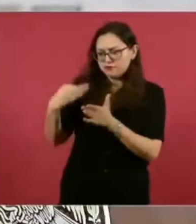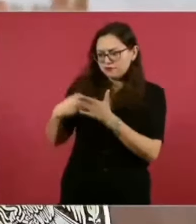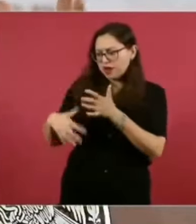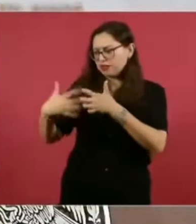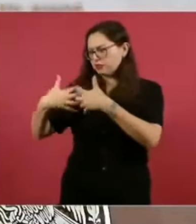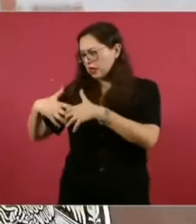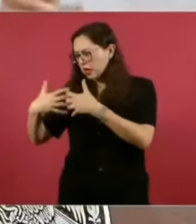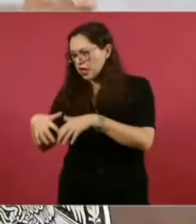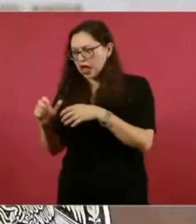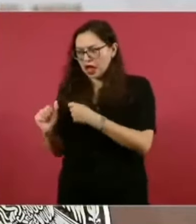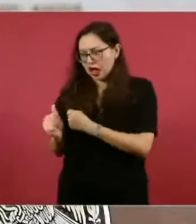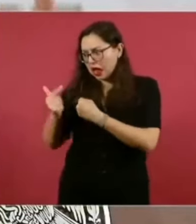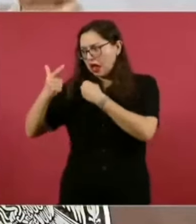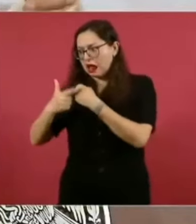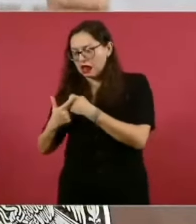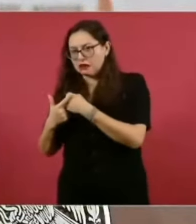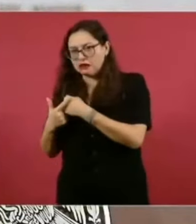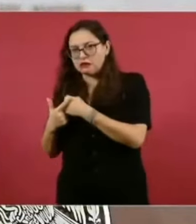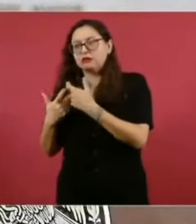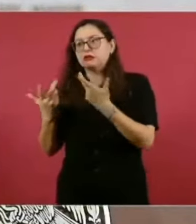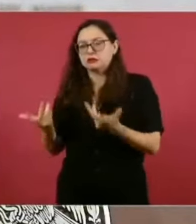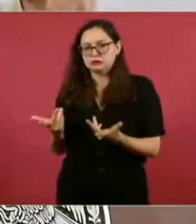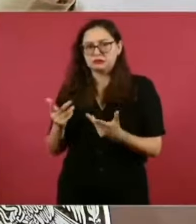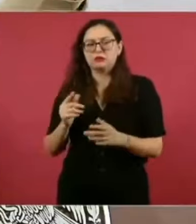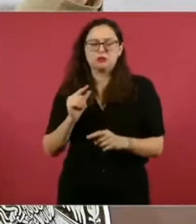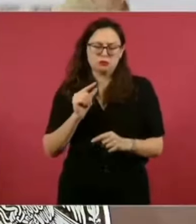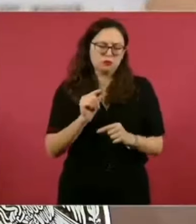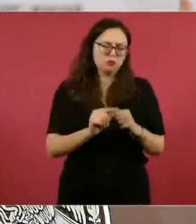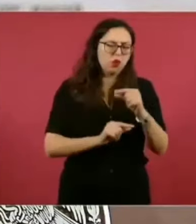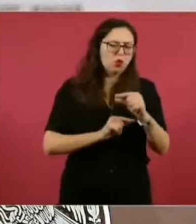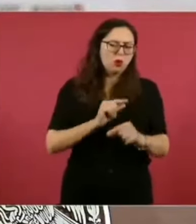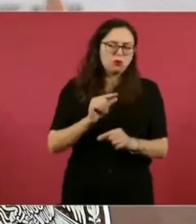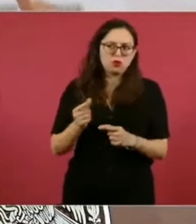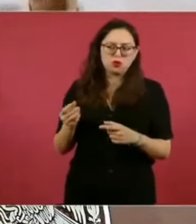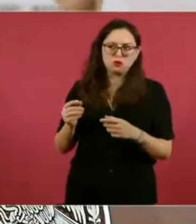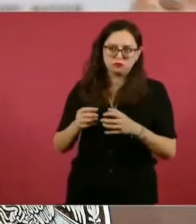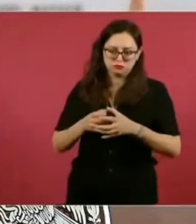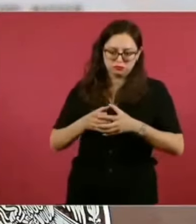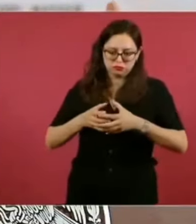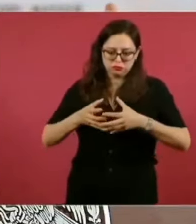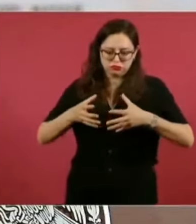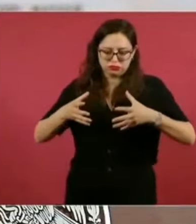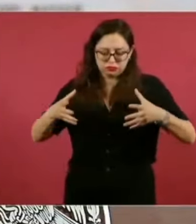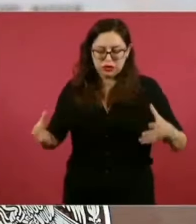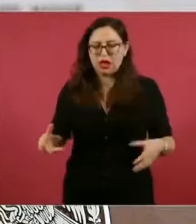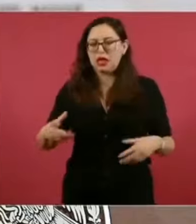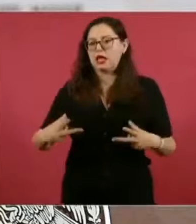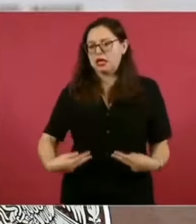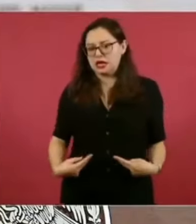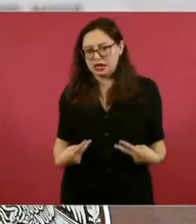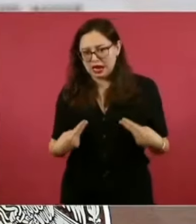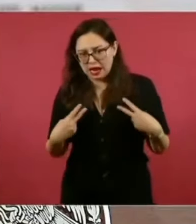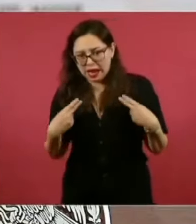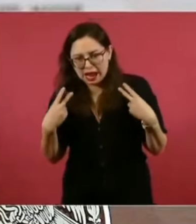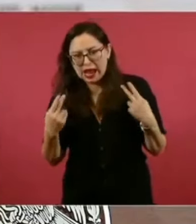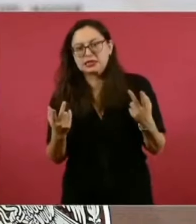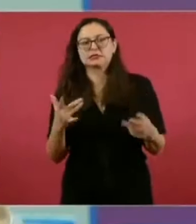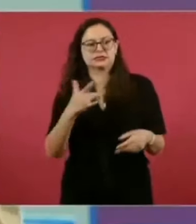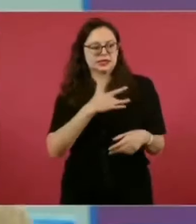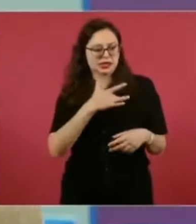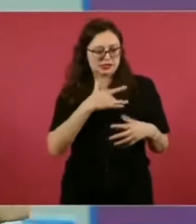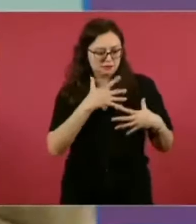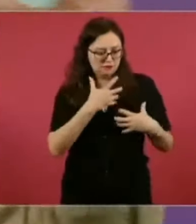que todos tengan hasta la más alta especialidad, radioterapia para el cáncer, hemodinamia para el tema de los